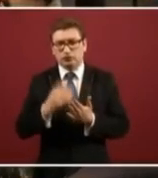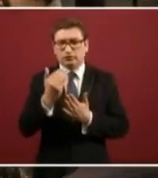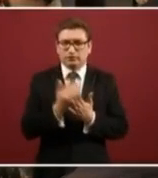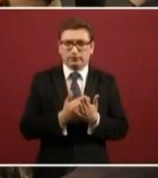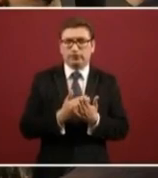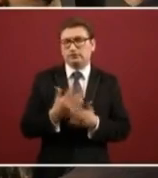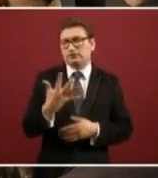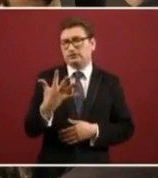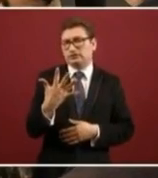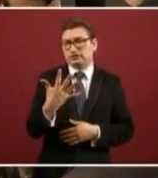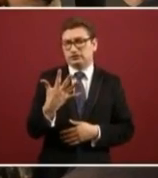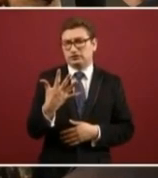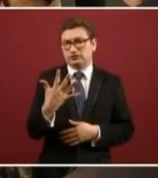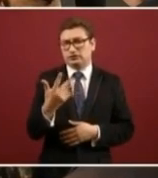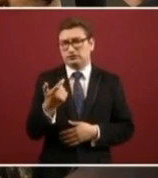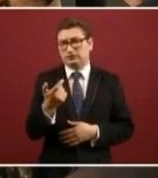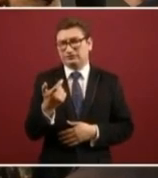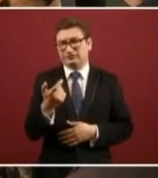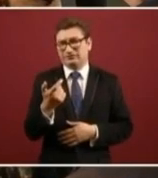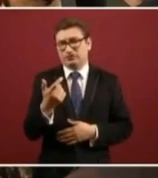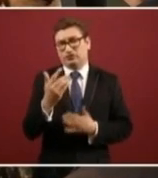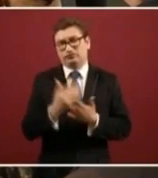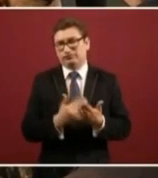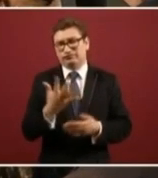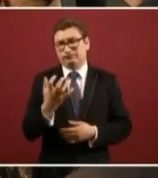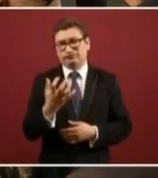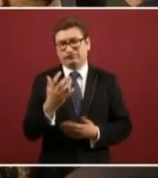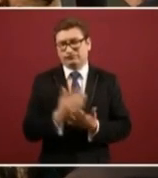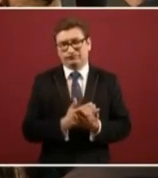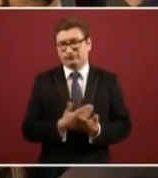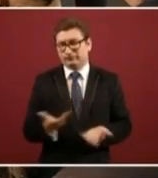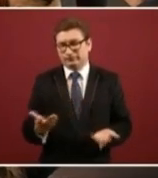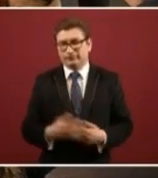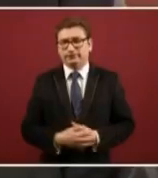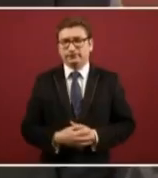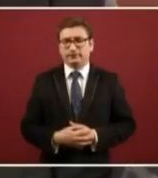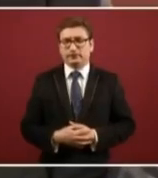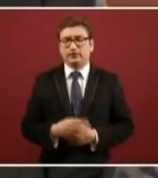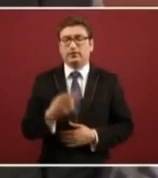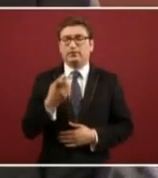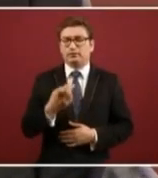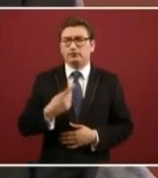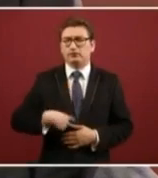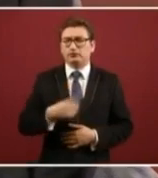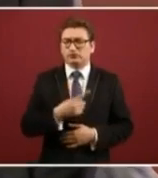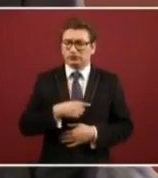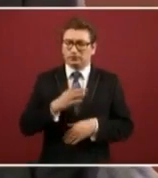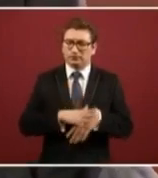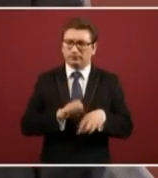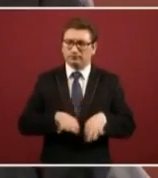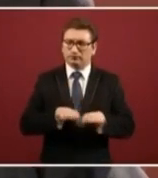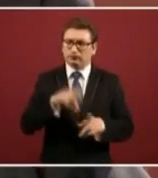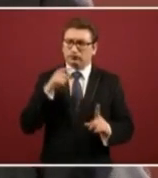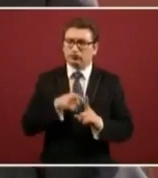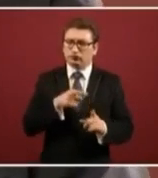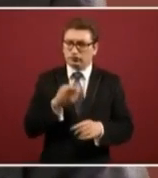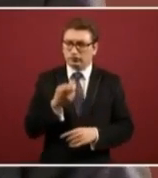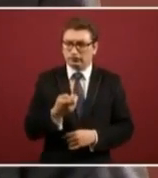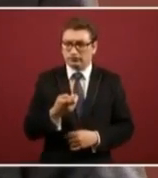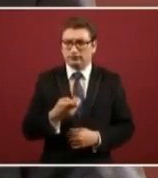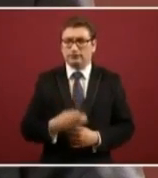compran a 5 pesos o a menos. Entonces, nuestra prioridad es esa.